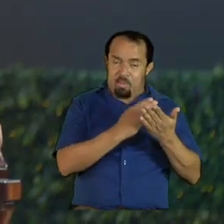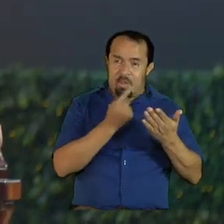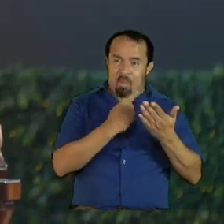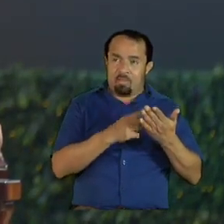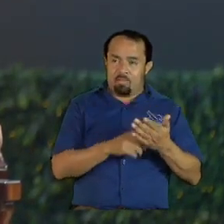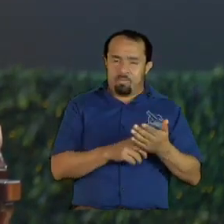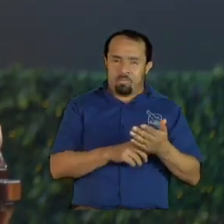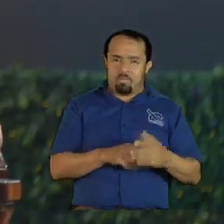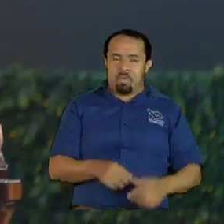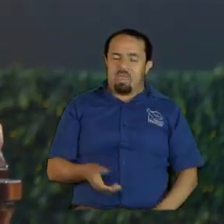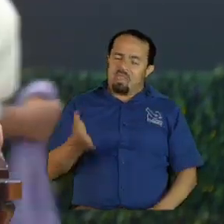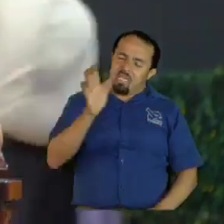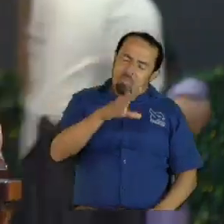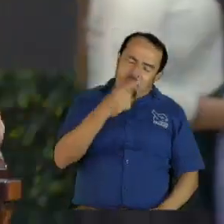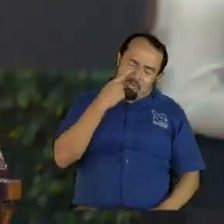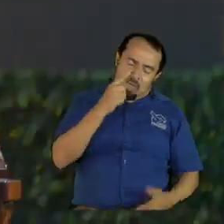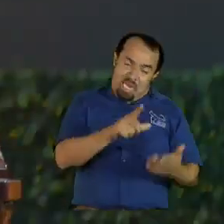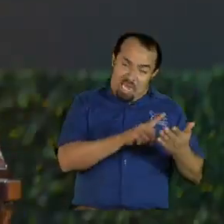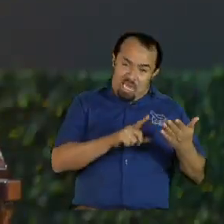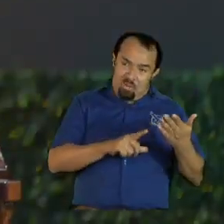Ok, eso lo vamos a ver después.